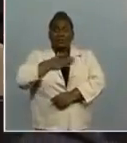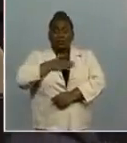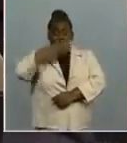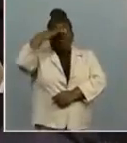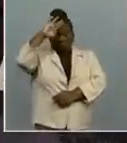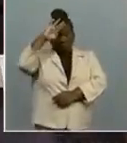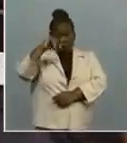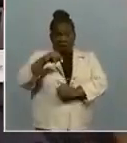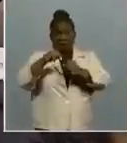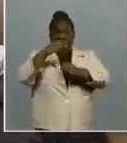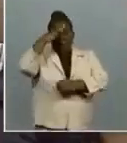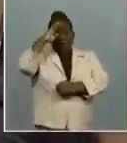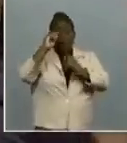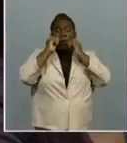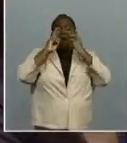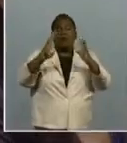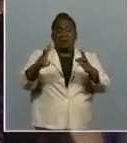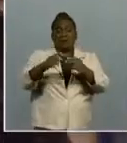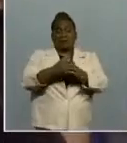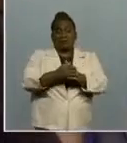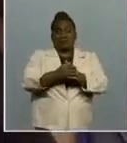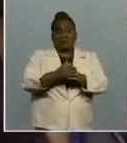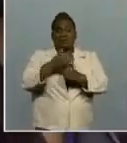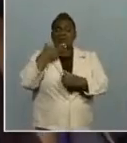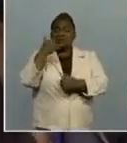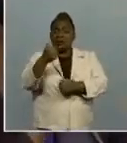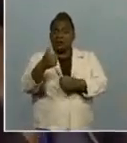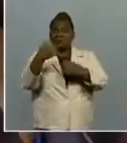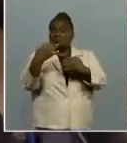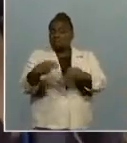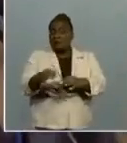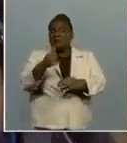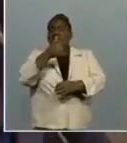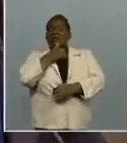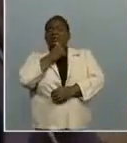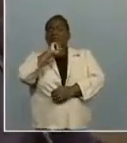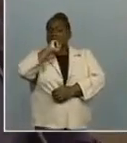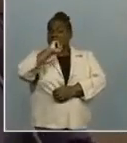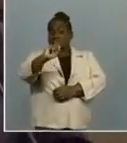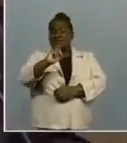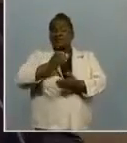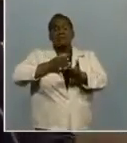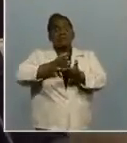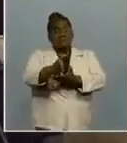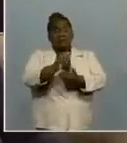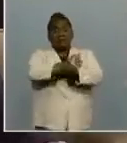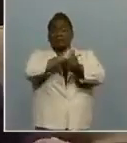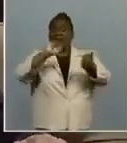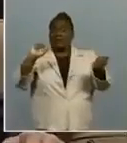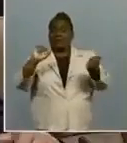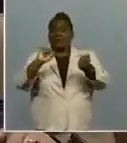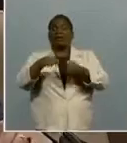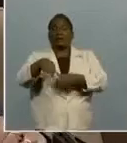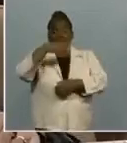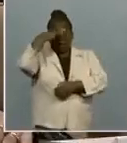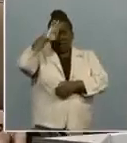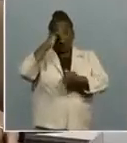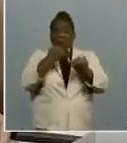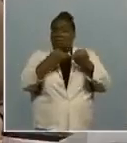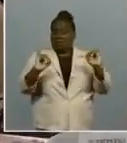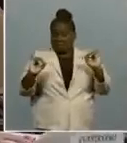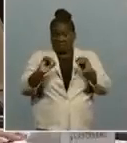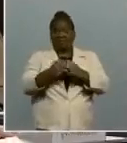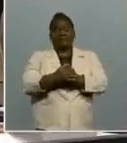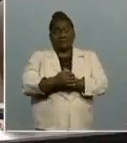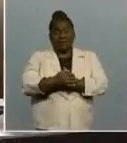y suena sencillo y fácil pero que es difícil ha sido alcanzar y mantener la soberanía y la independencia en